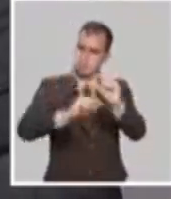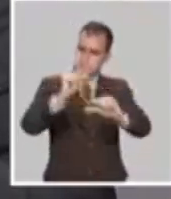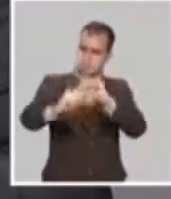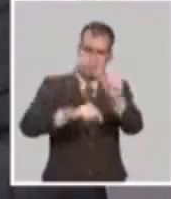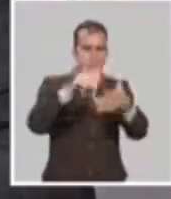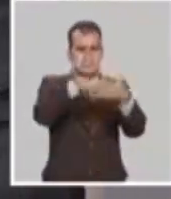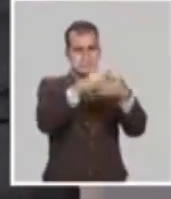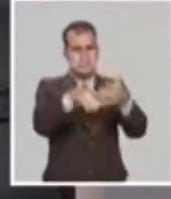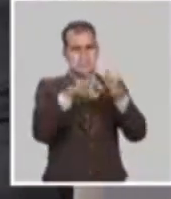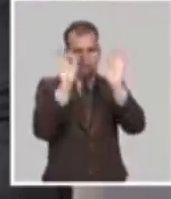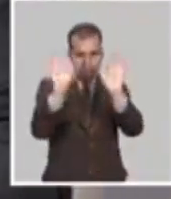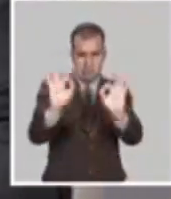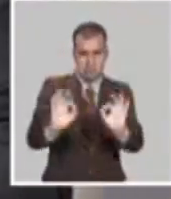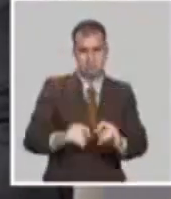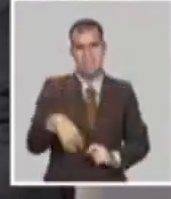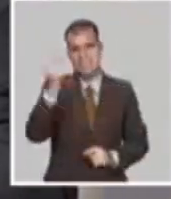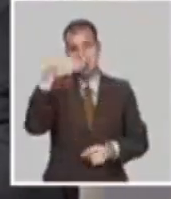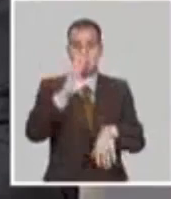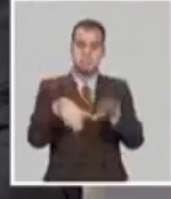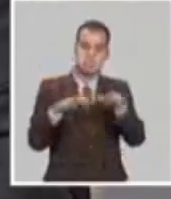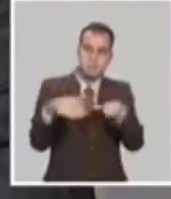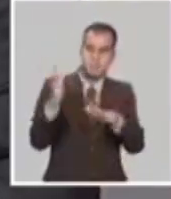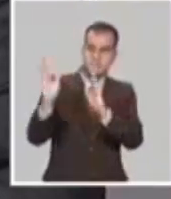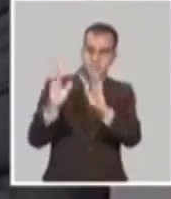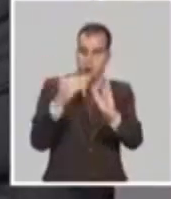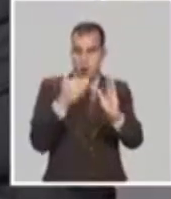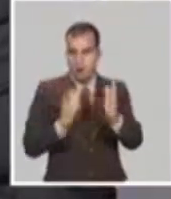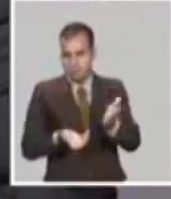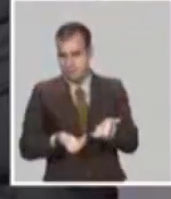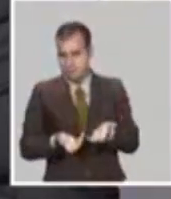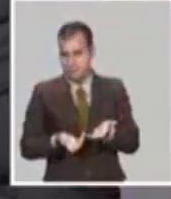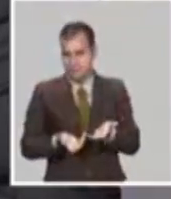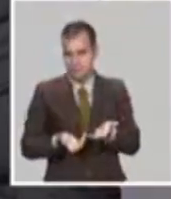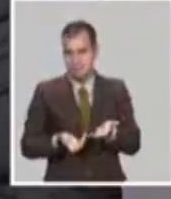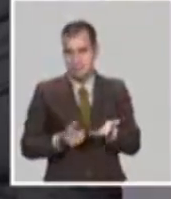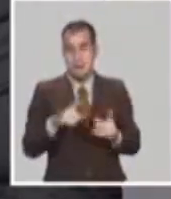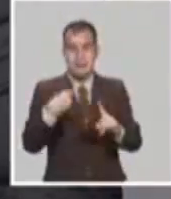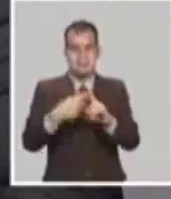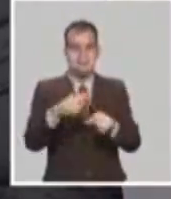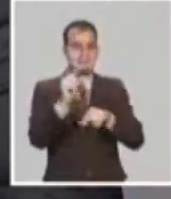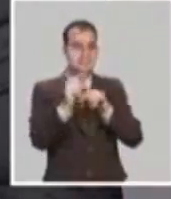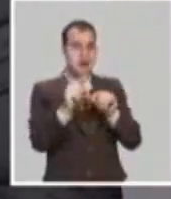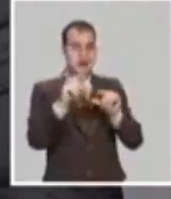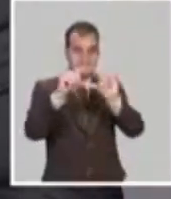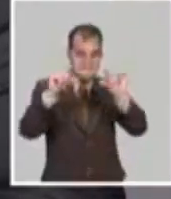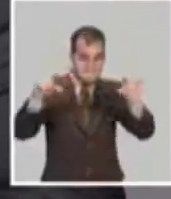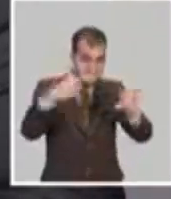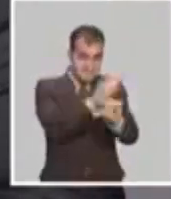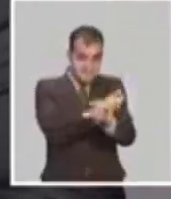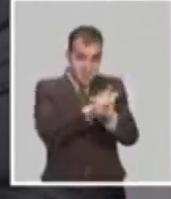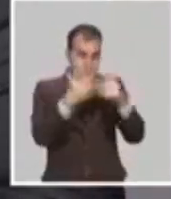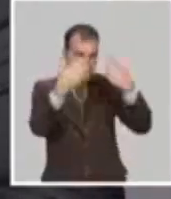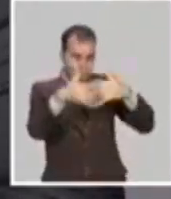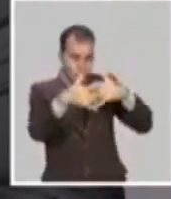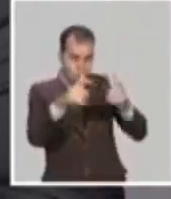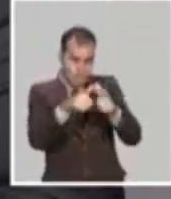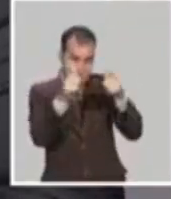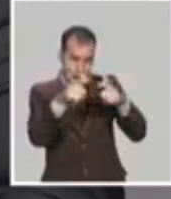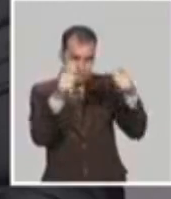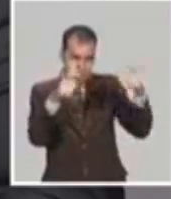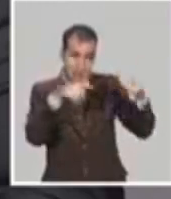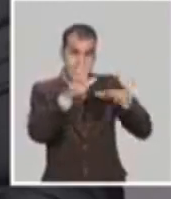decir acorde a las diferentes fases en que vamos pasando y también al escalado productivo de la vacuna que muy bien explicó